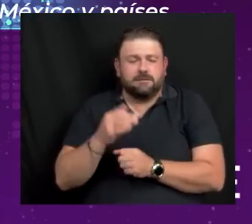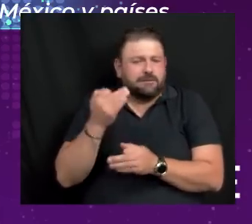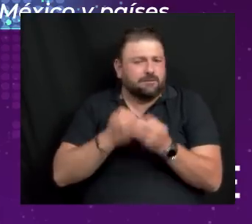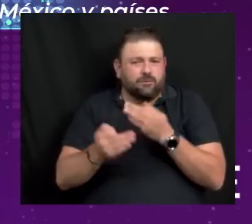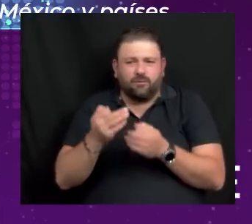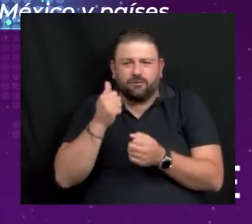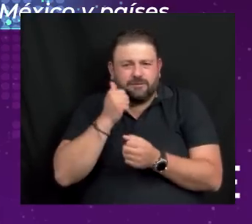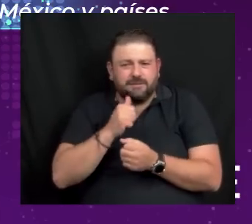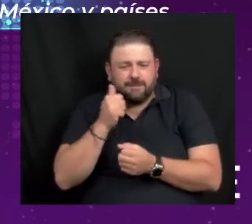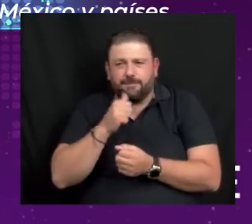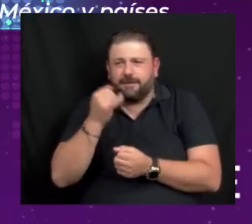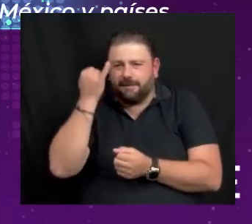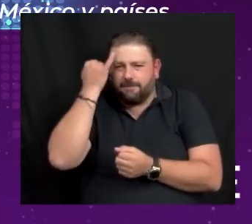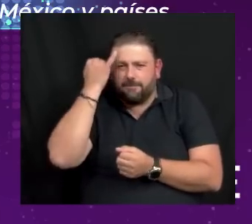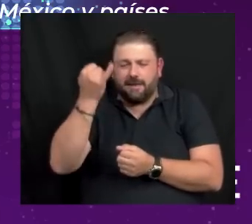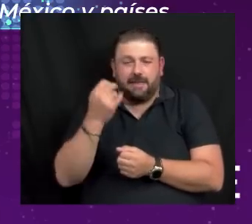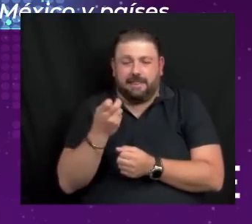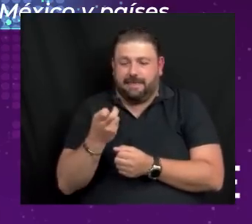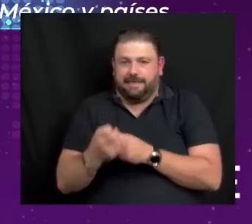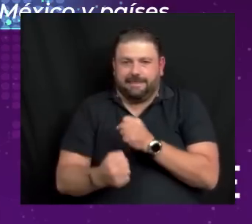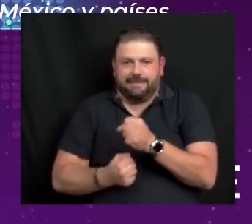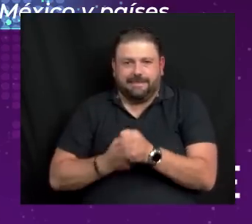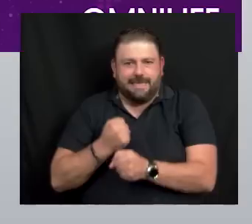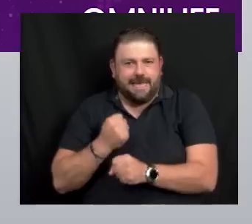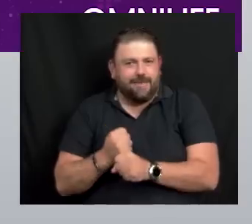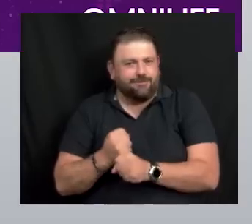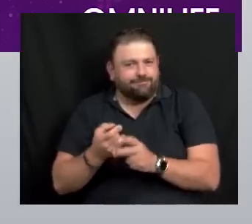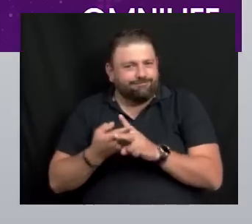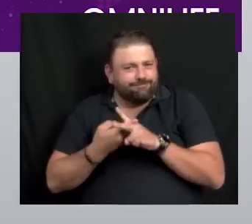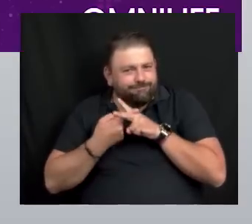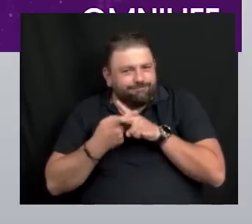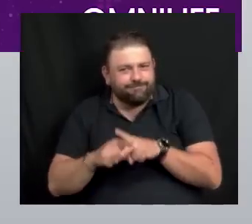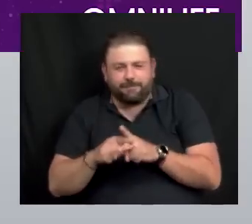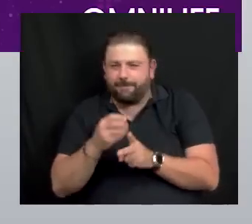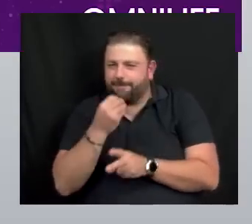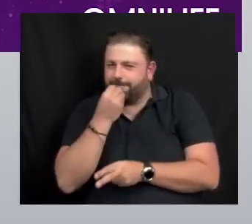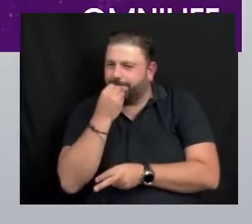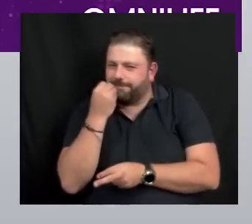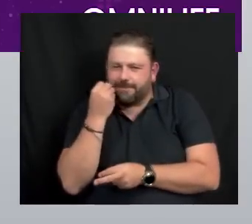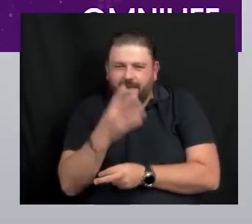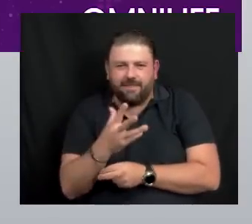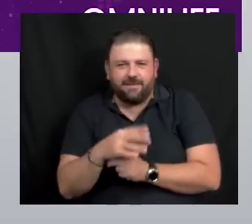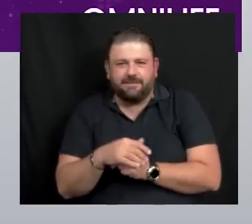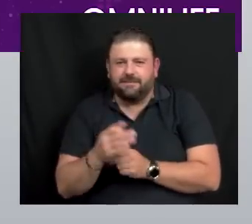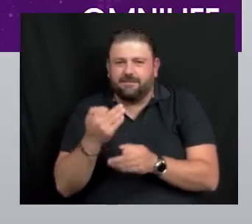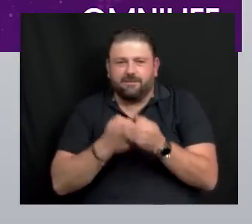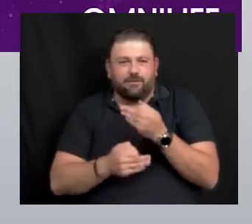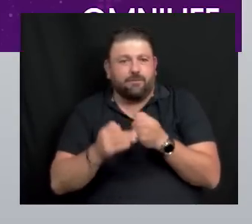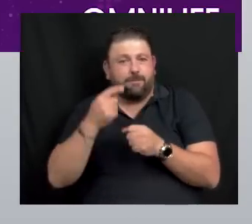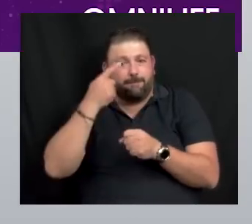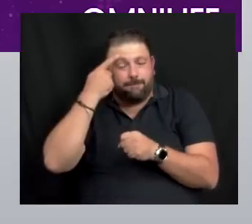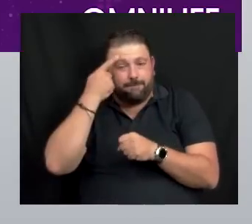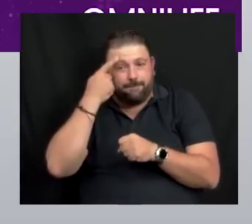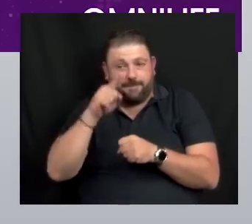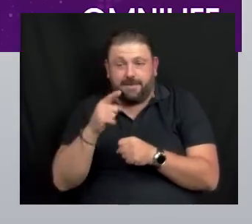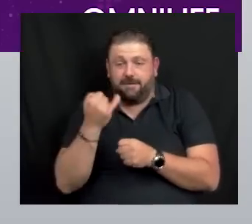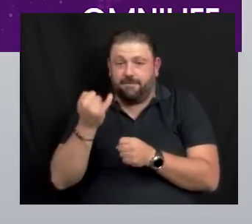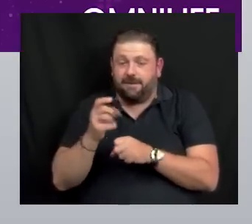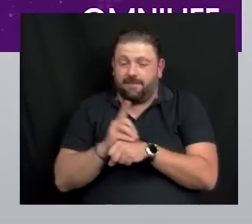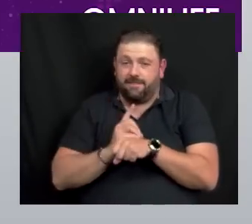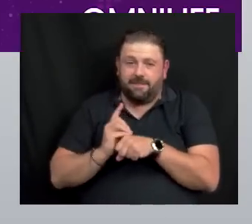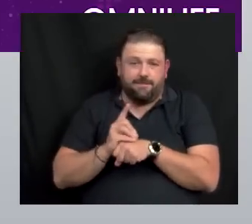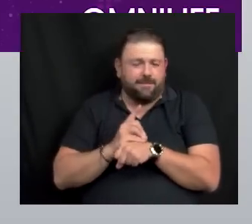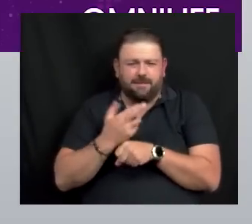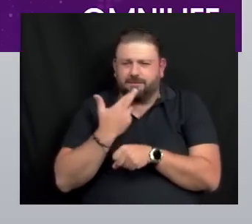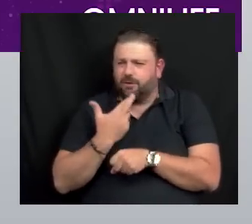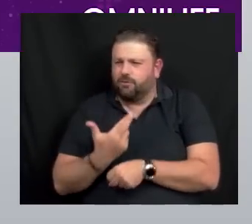imagínate, este año empieza padrísimo. Así es. Viaje a Japón para los diamantes espectaculares, que fueron los